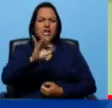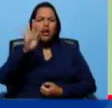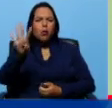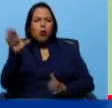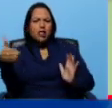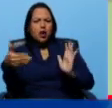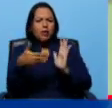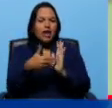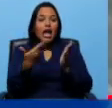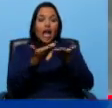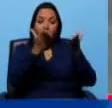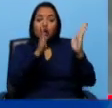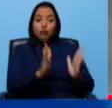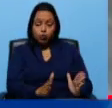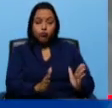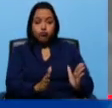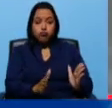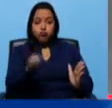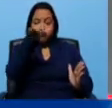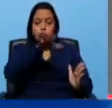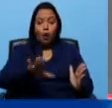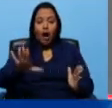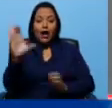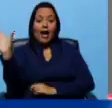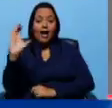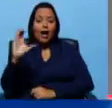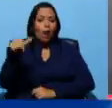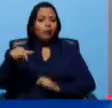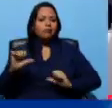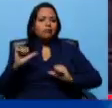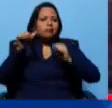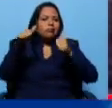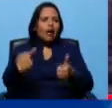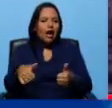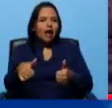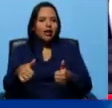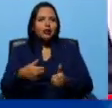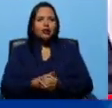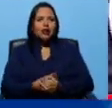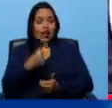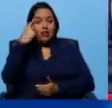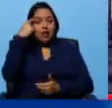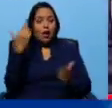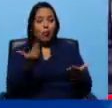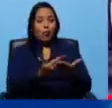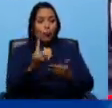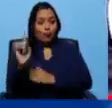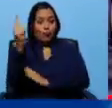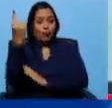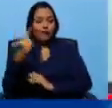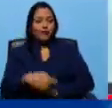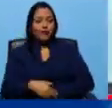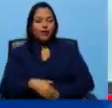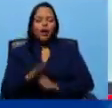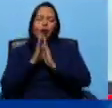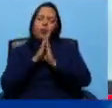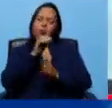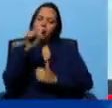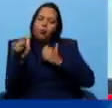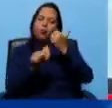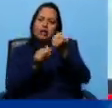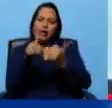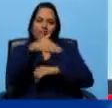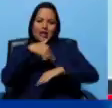334.000 alumnos en toda Caracas que hoy iniciaron su día. Yo quisiera que el viceministro